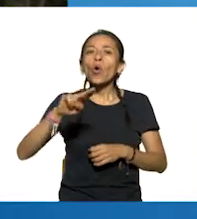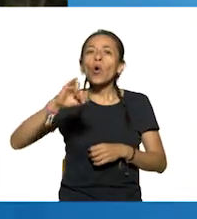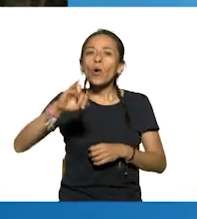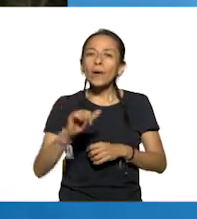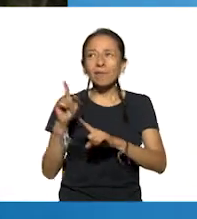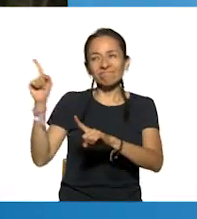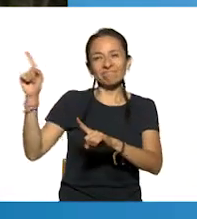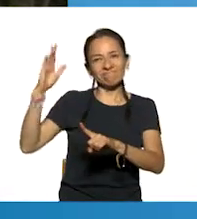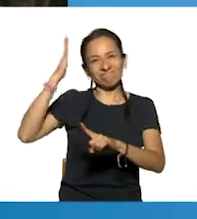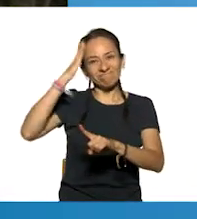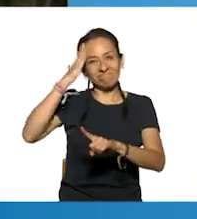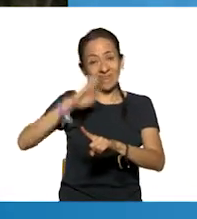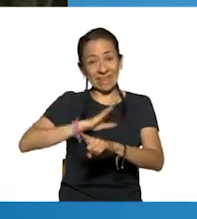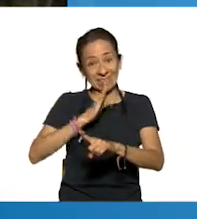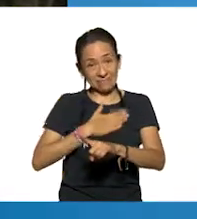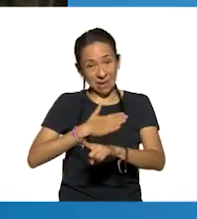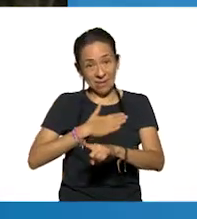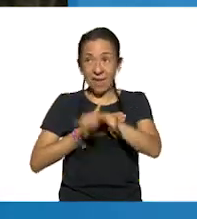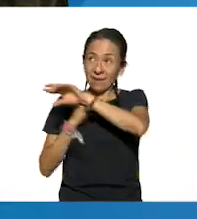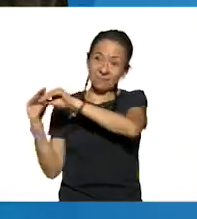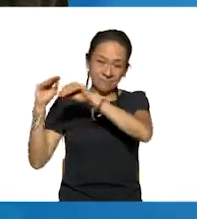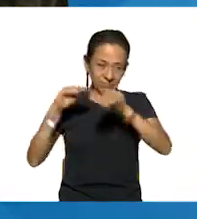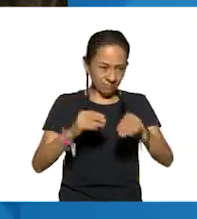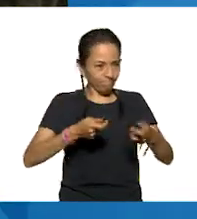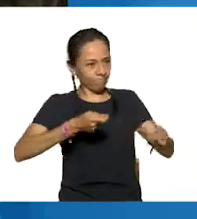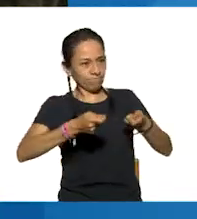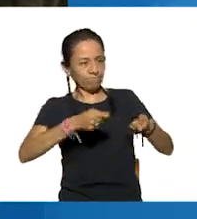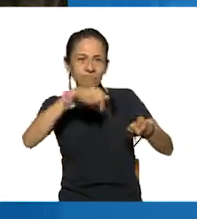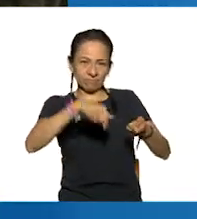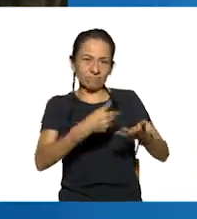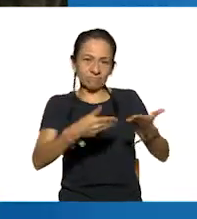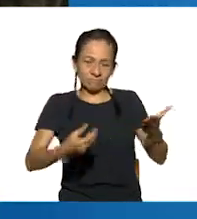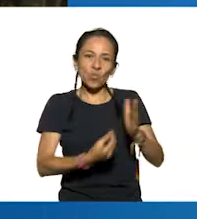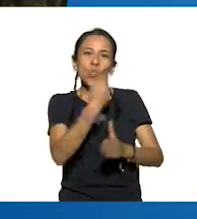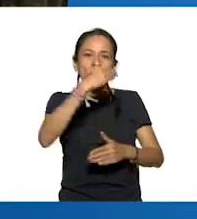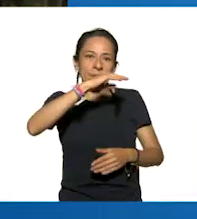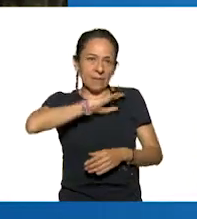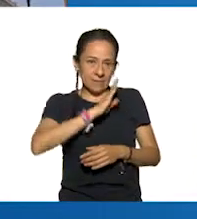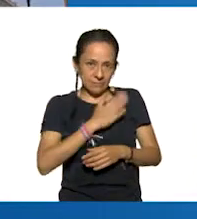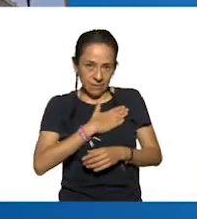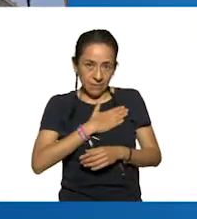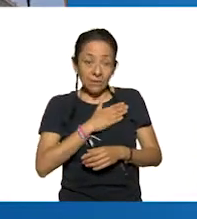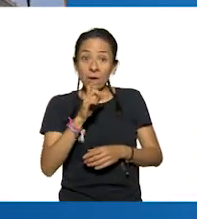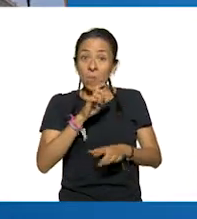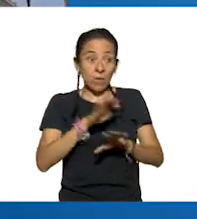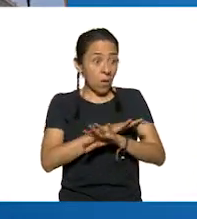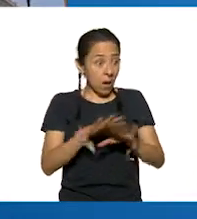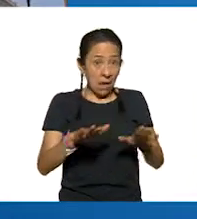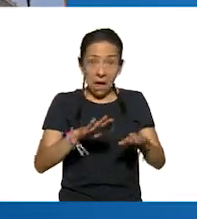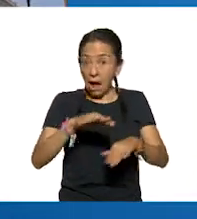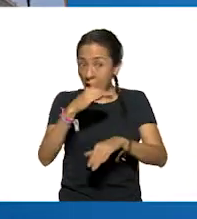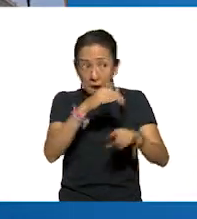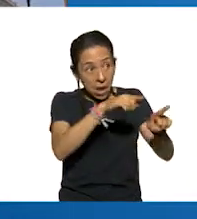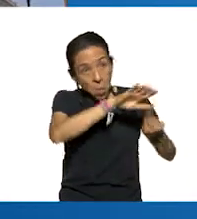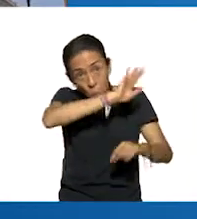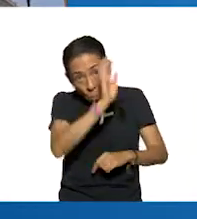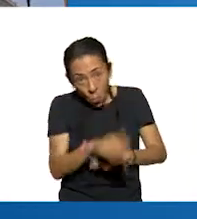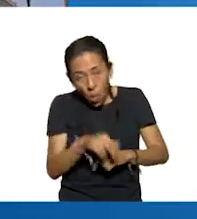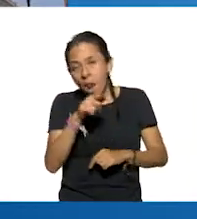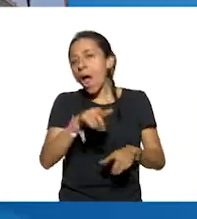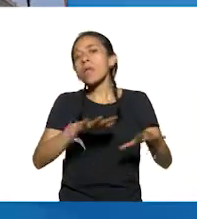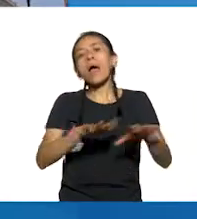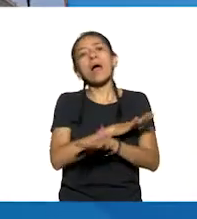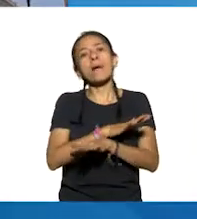Nueva España. Y cuando muere, México es una república. Estamos aquí en lo que es